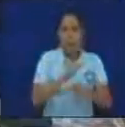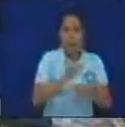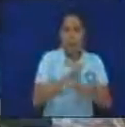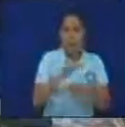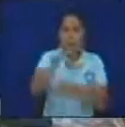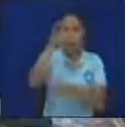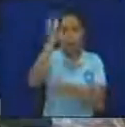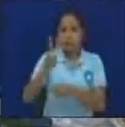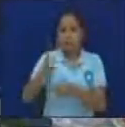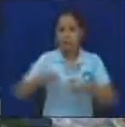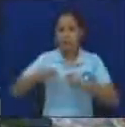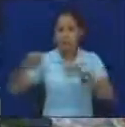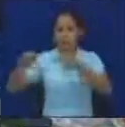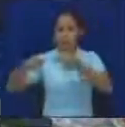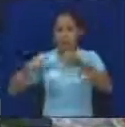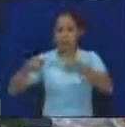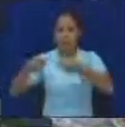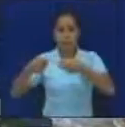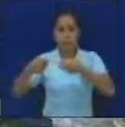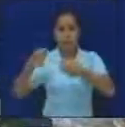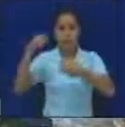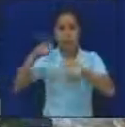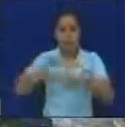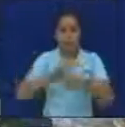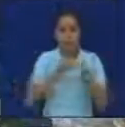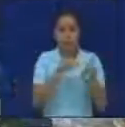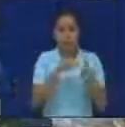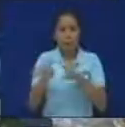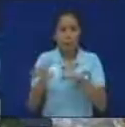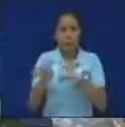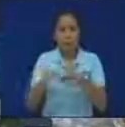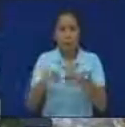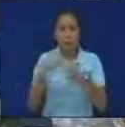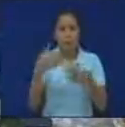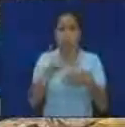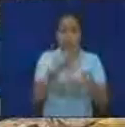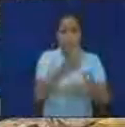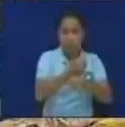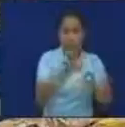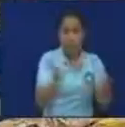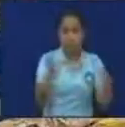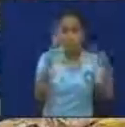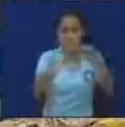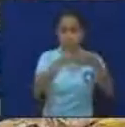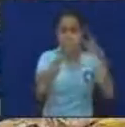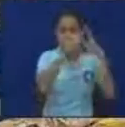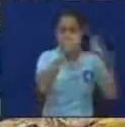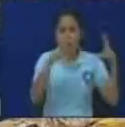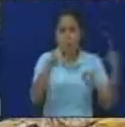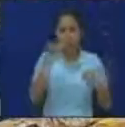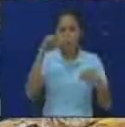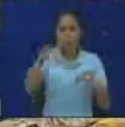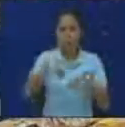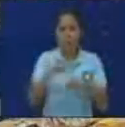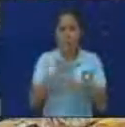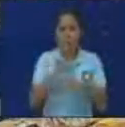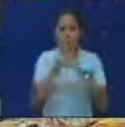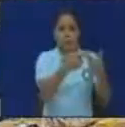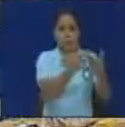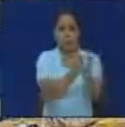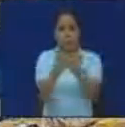país. Ya tenemos un plan para fortalecer los CLAP desde Nicaragua, que se está conversando con los